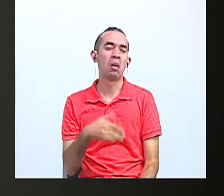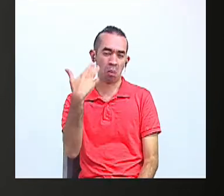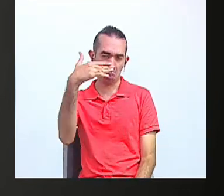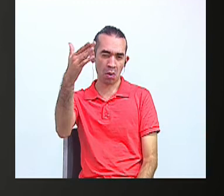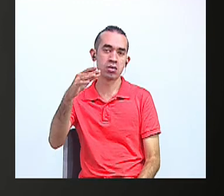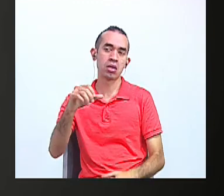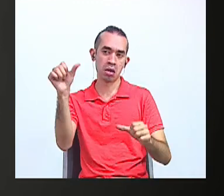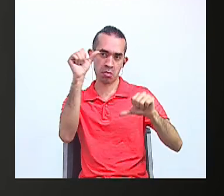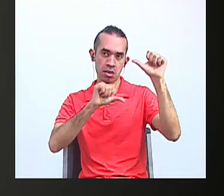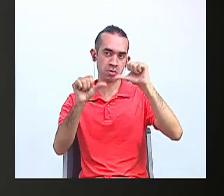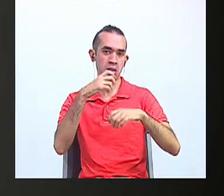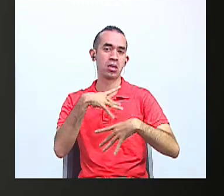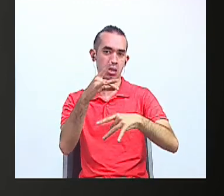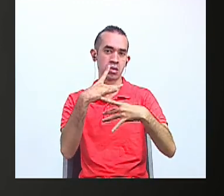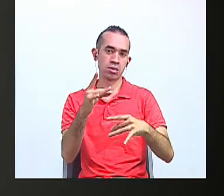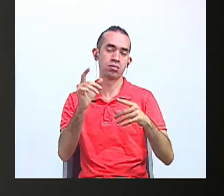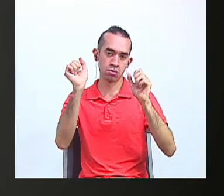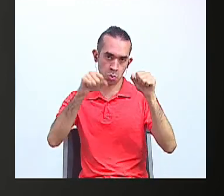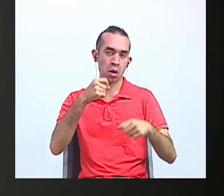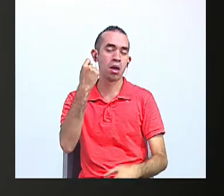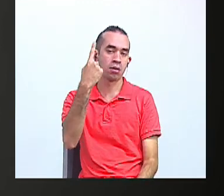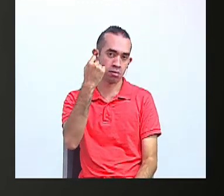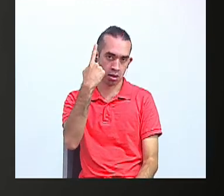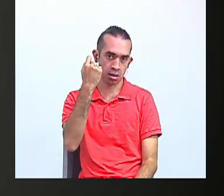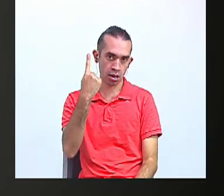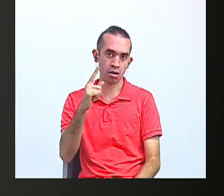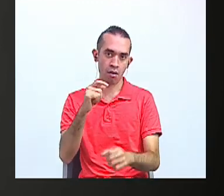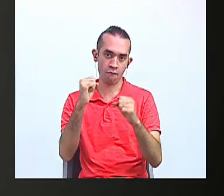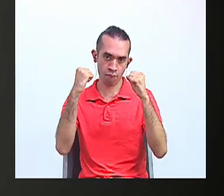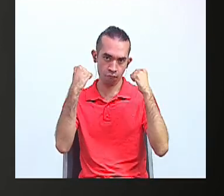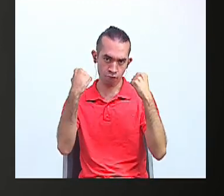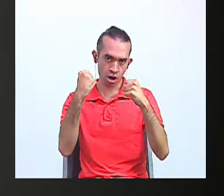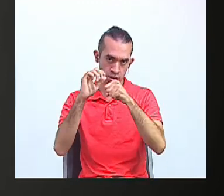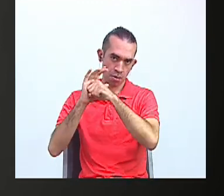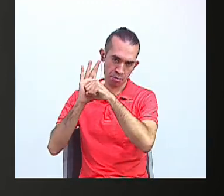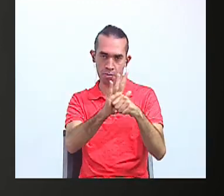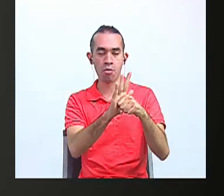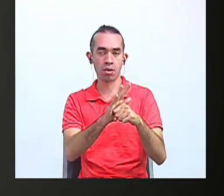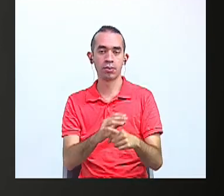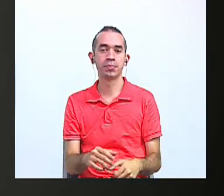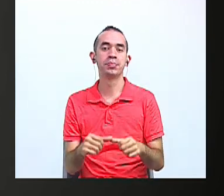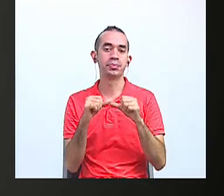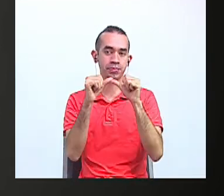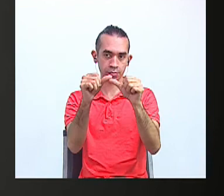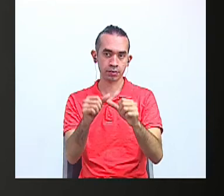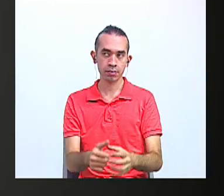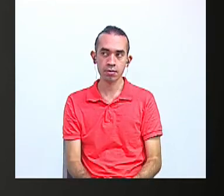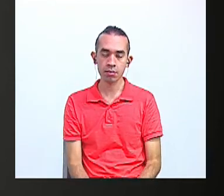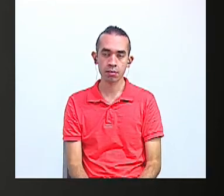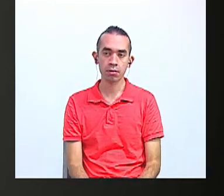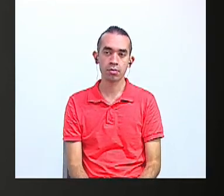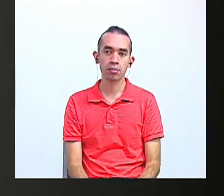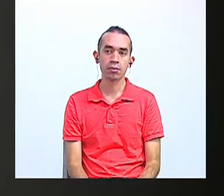muy interesantes para que comprendan la fuerza de empuje. Continuamos.